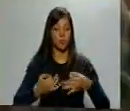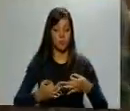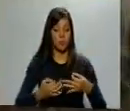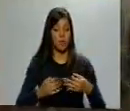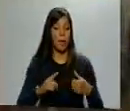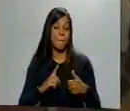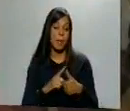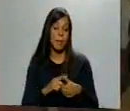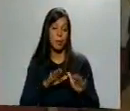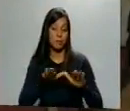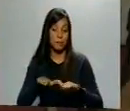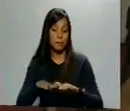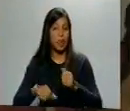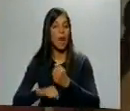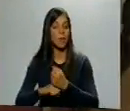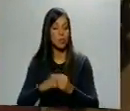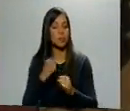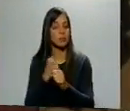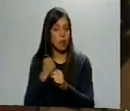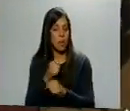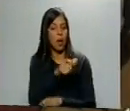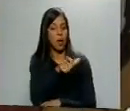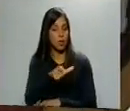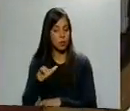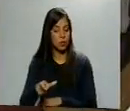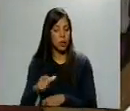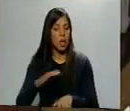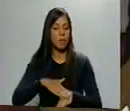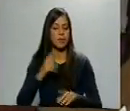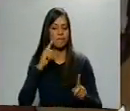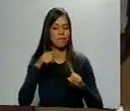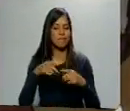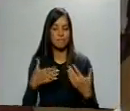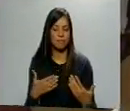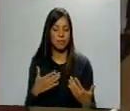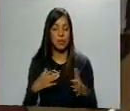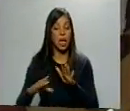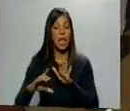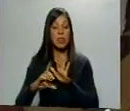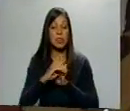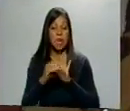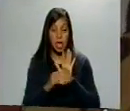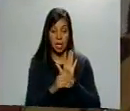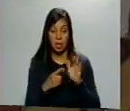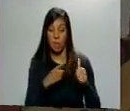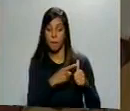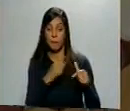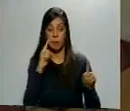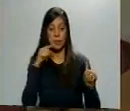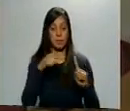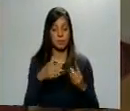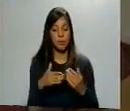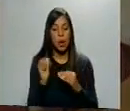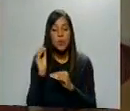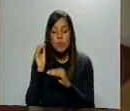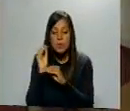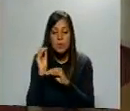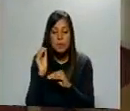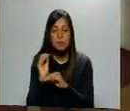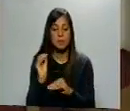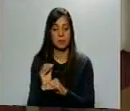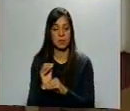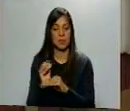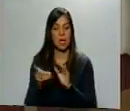los trabajadores, porque el decreto, su primera finalidad, y hay que dejarlo en claro, es preservar